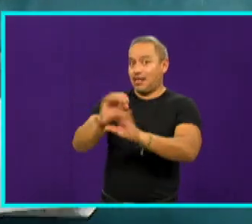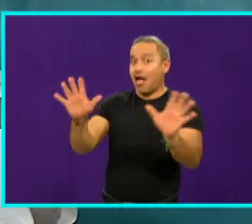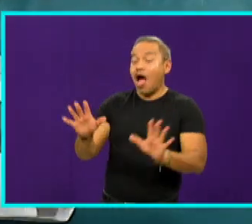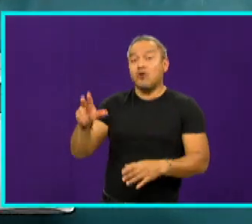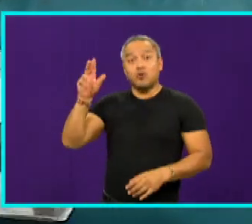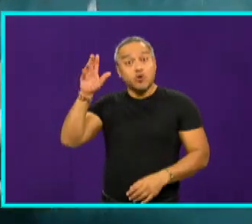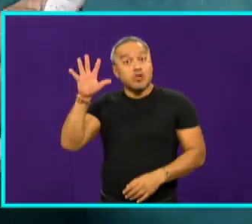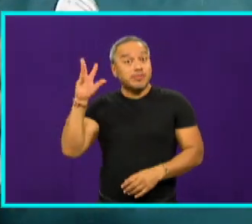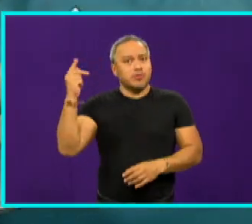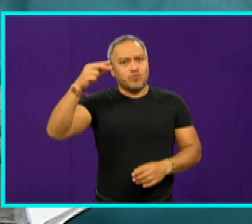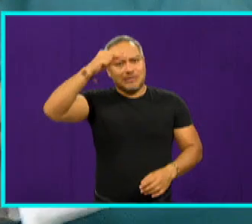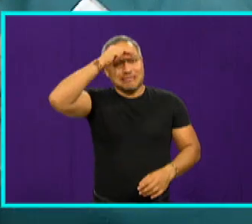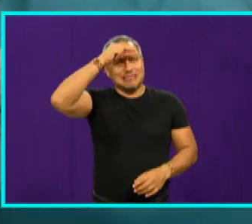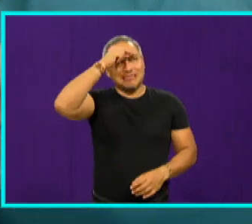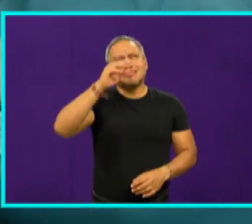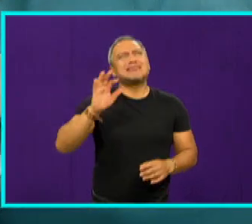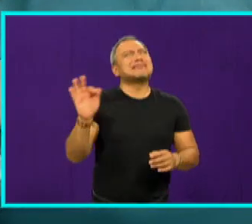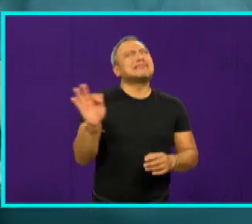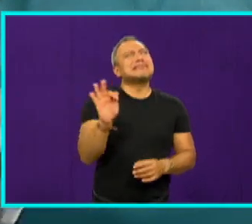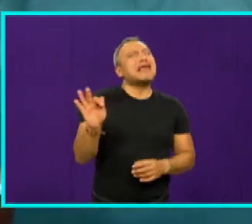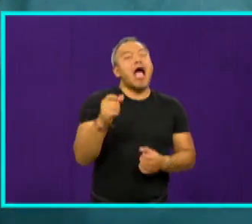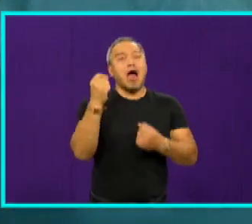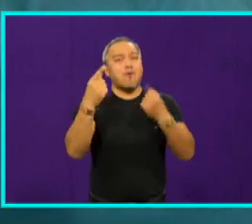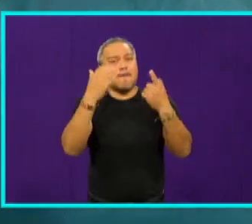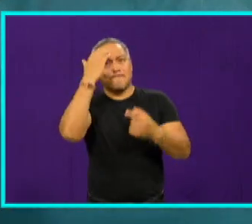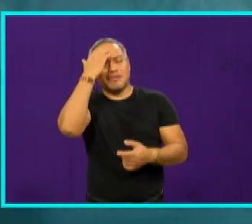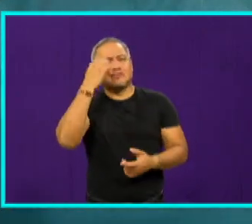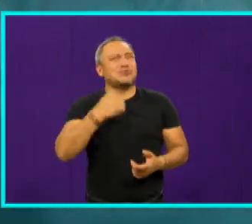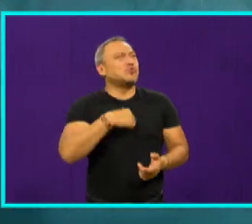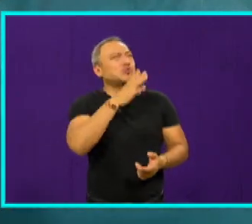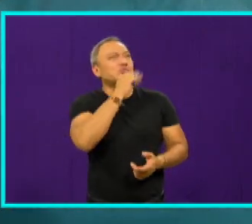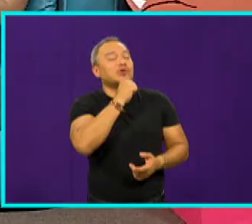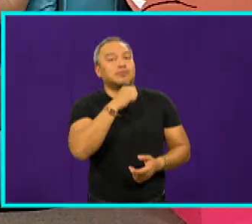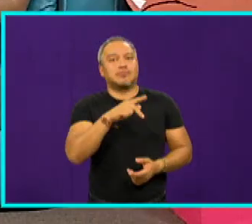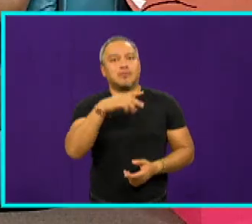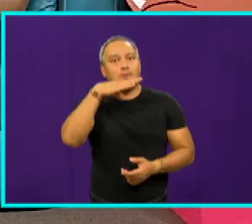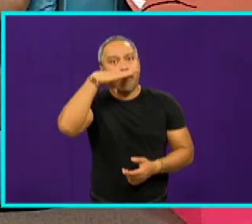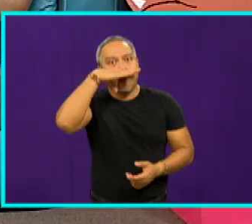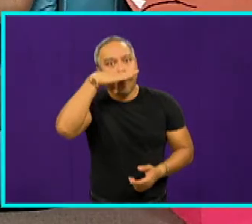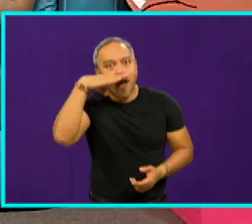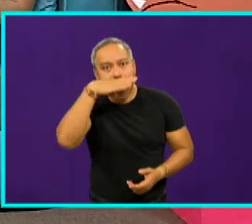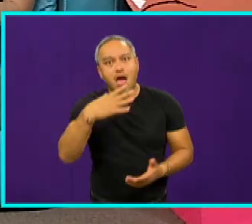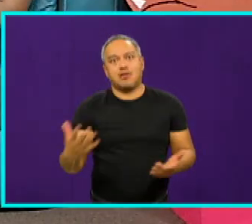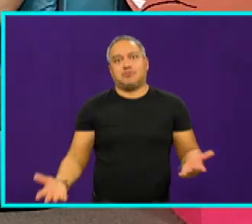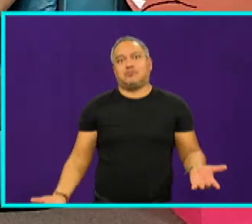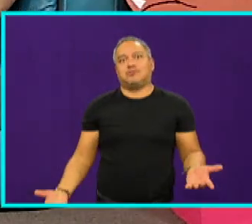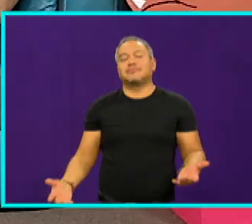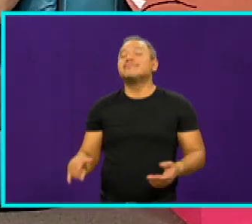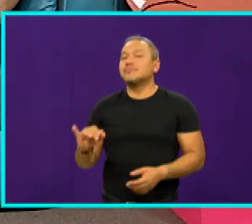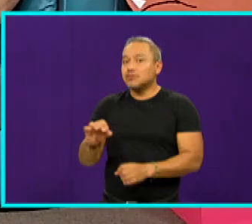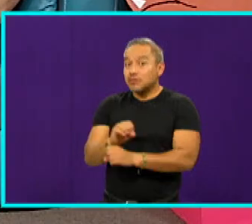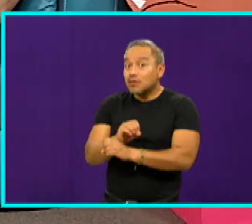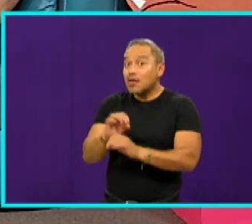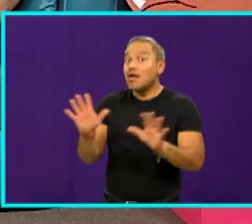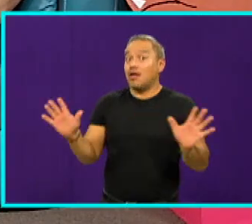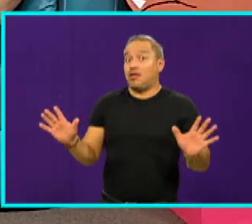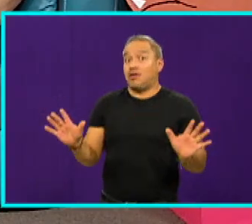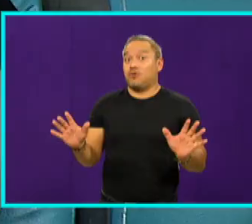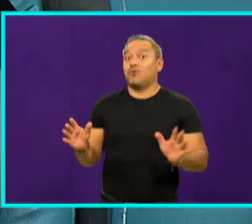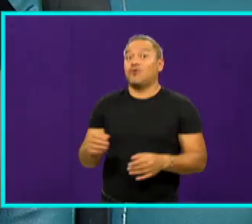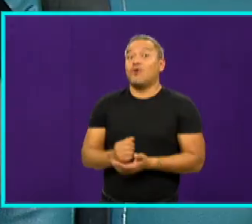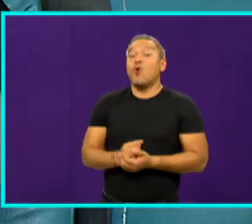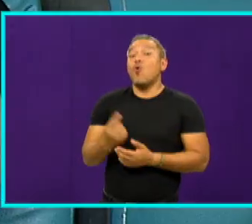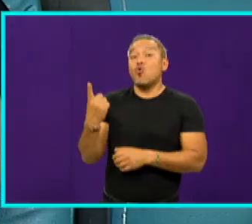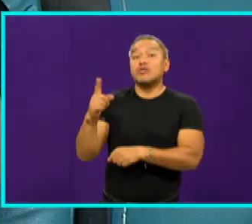para nosotros! Pero es gratuita esta que usted está compartiendo. Exactamente, es un punto bien importante. Tenemos derecho a 25 imágenes a